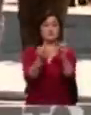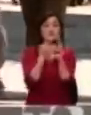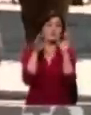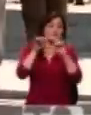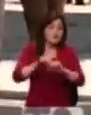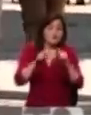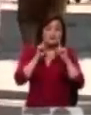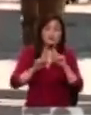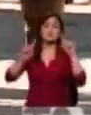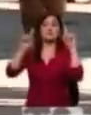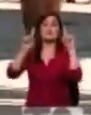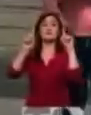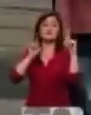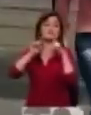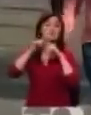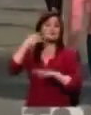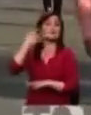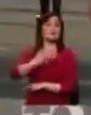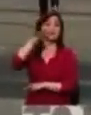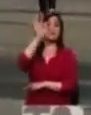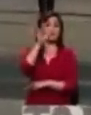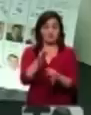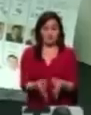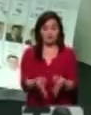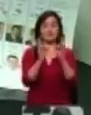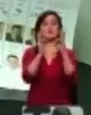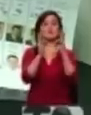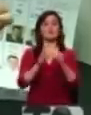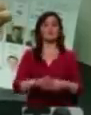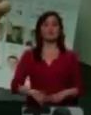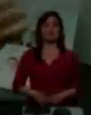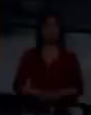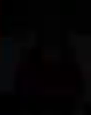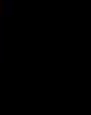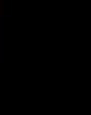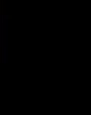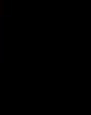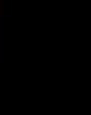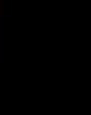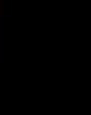podrán ser difundidos únicamente hasta el 9 de febrero. En Quito, María Gracia Acosta, 24 horas.